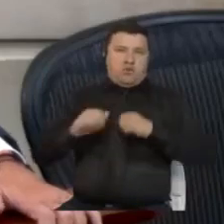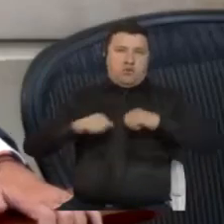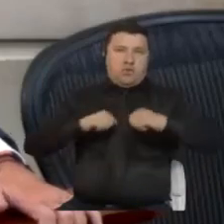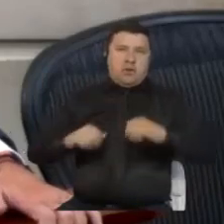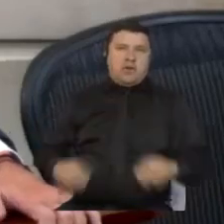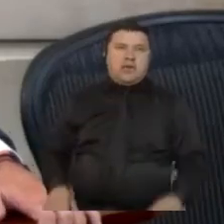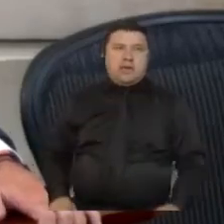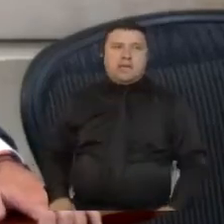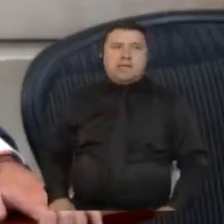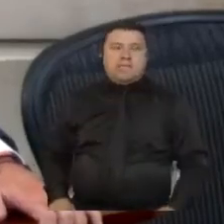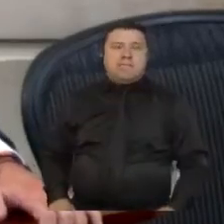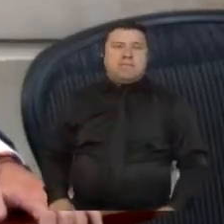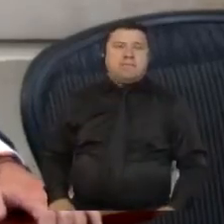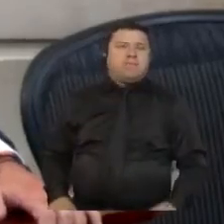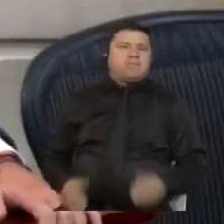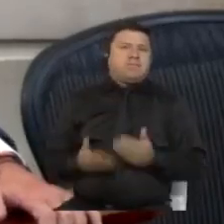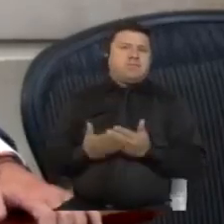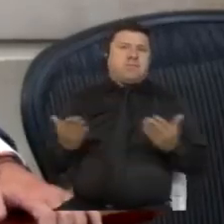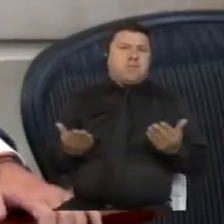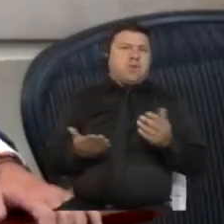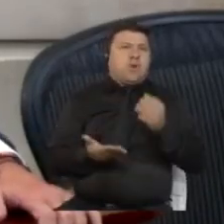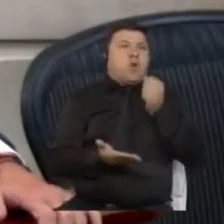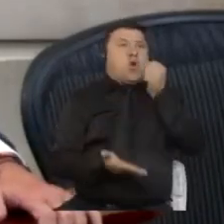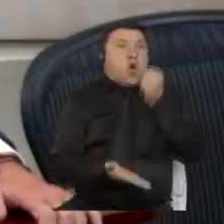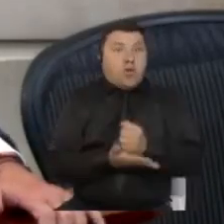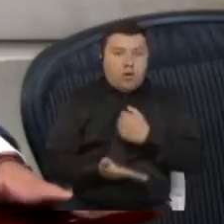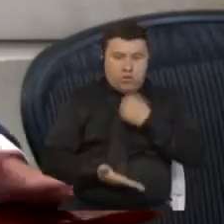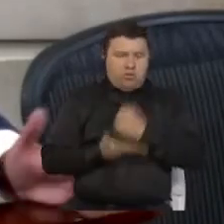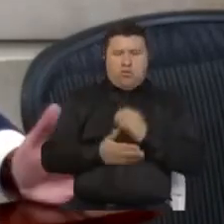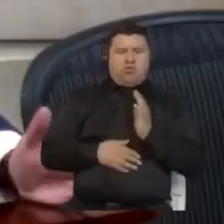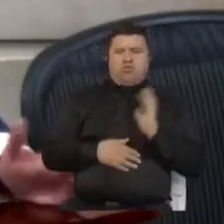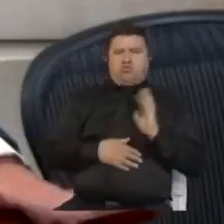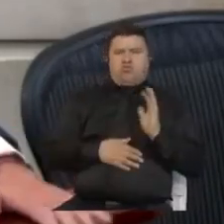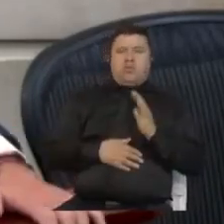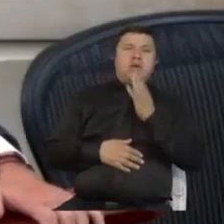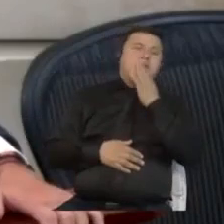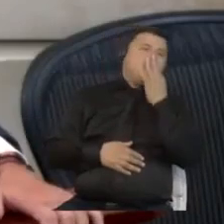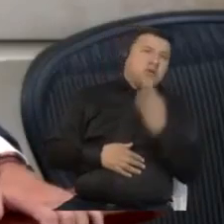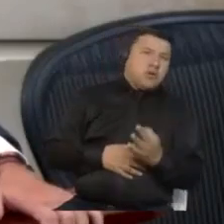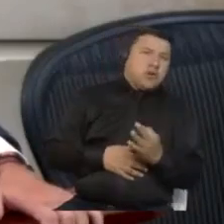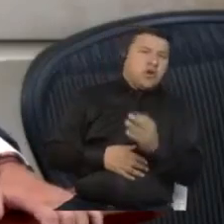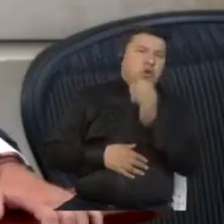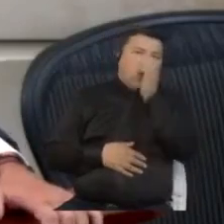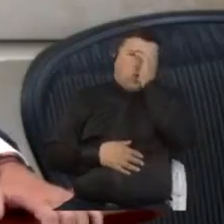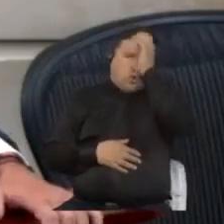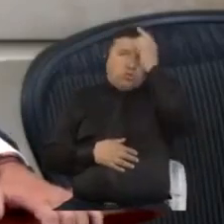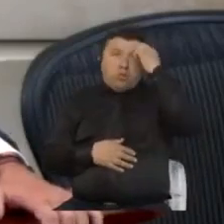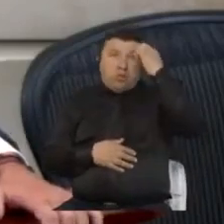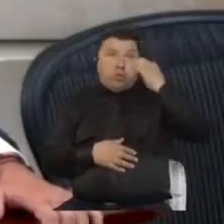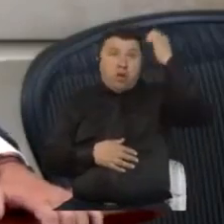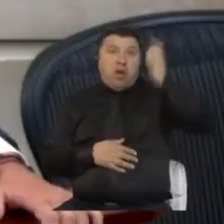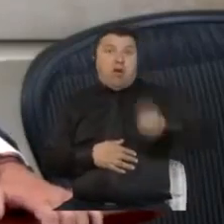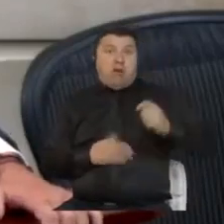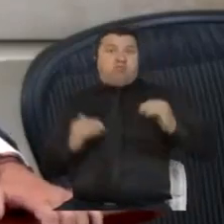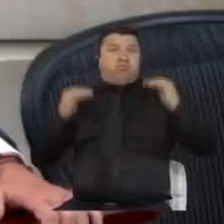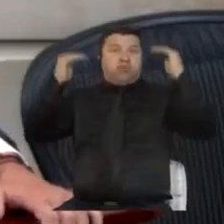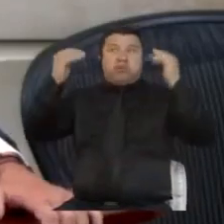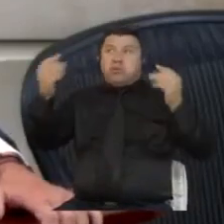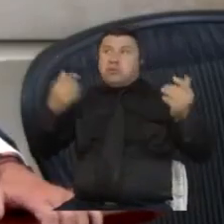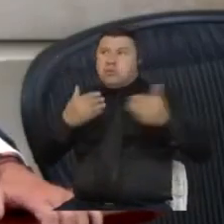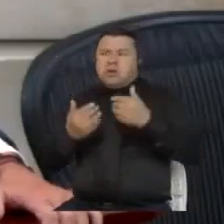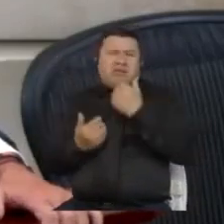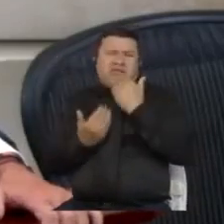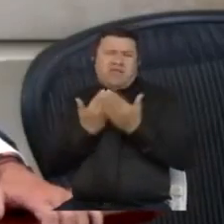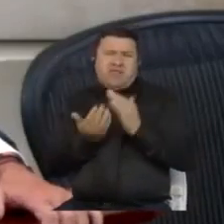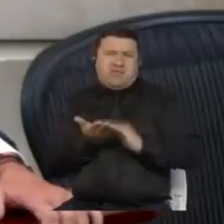actuación este último elemento no es obligatorio puede ser o no cierto es un concepto de expertos que además se resuelve